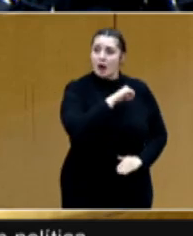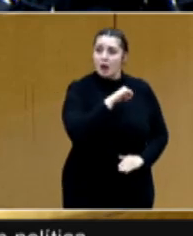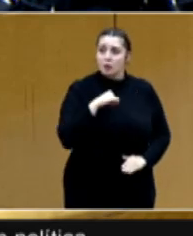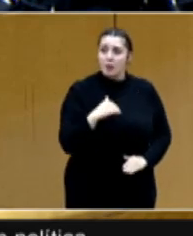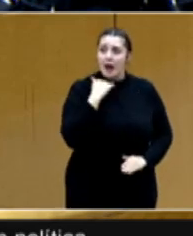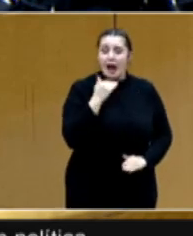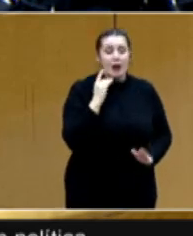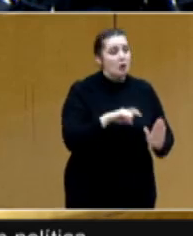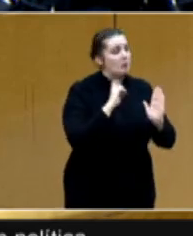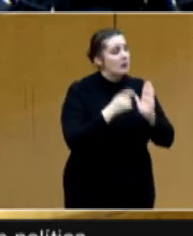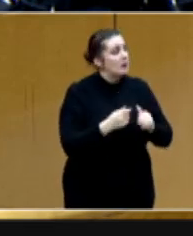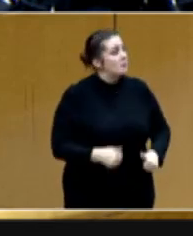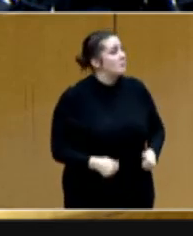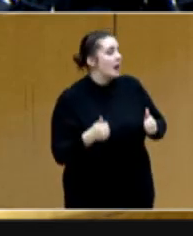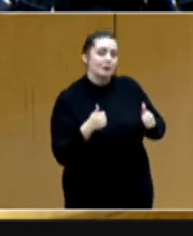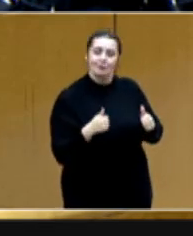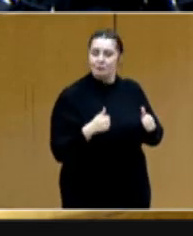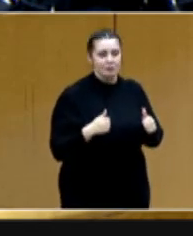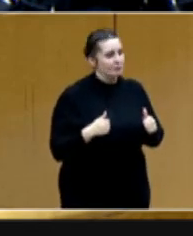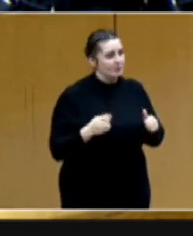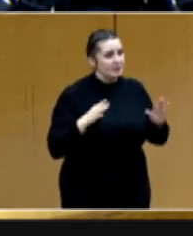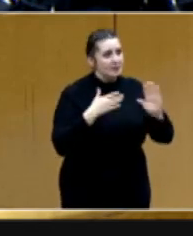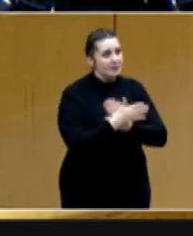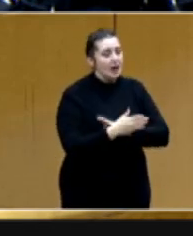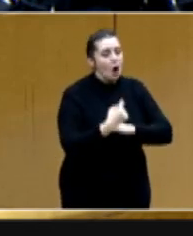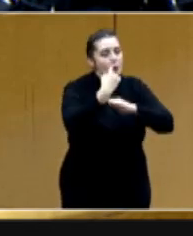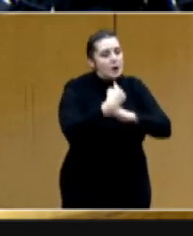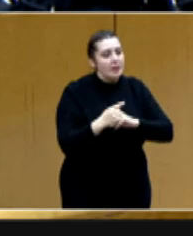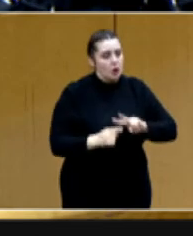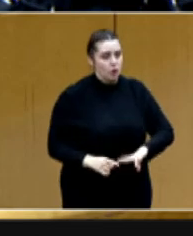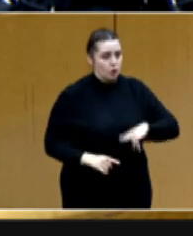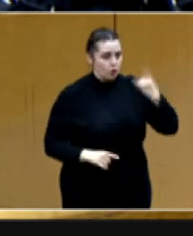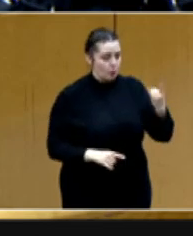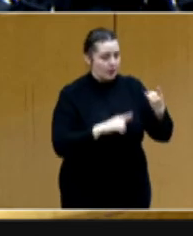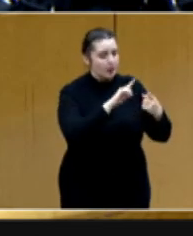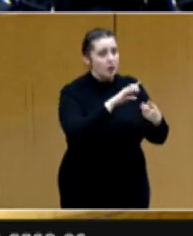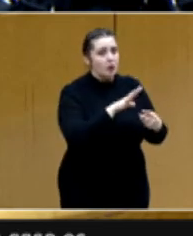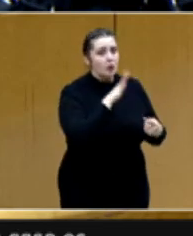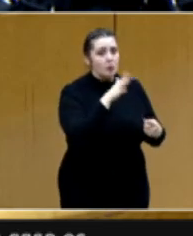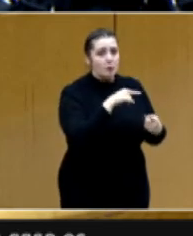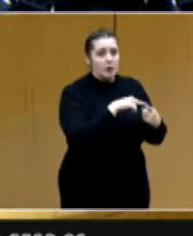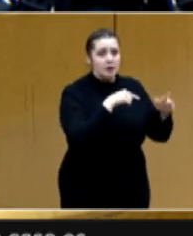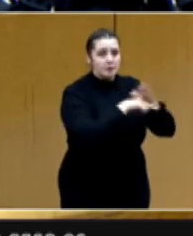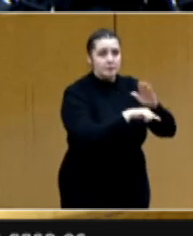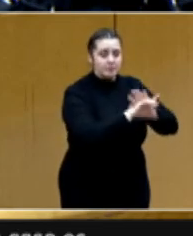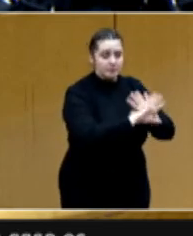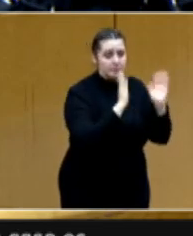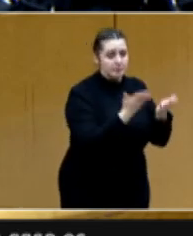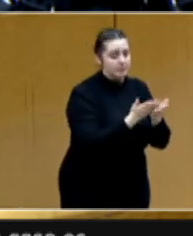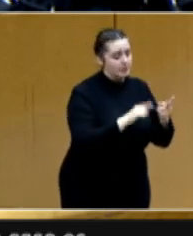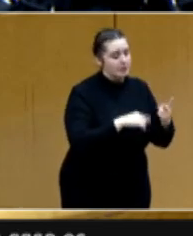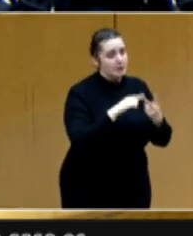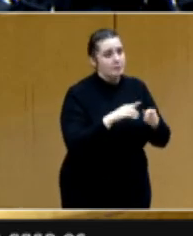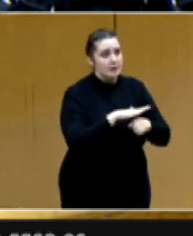más en este caso es una doble obligación a través de una del ámbito internacional y también del ámbito estatal